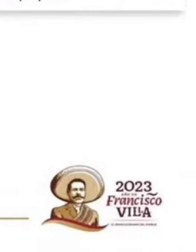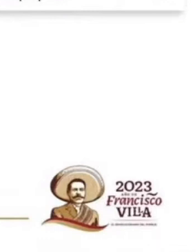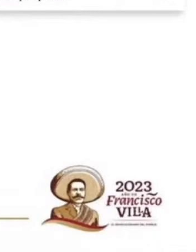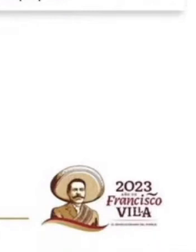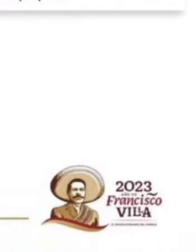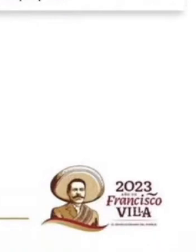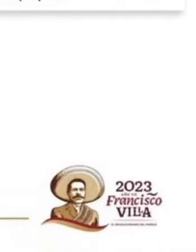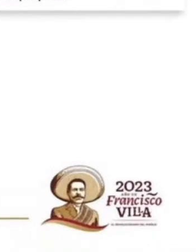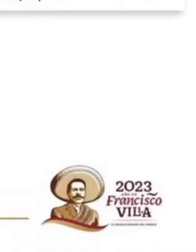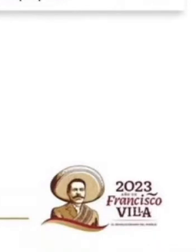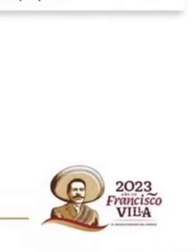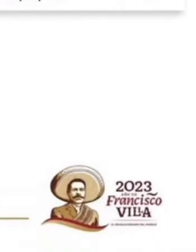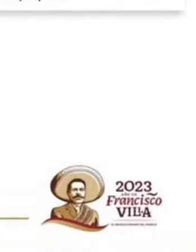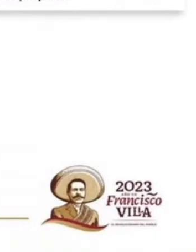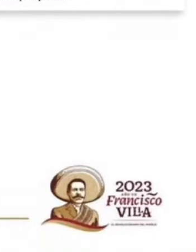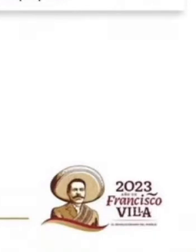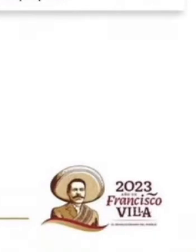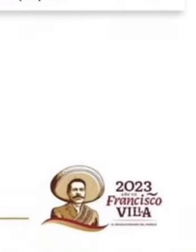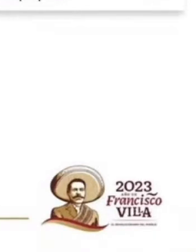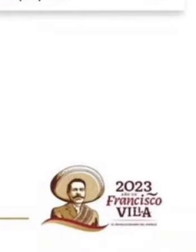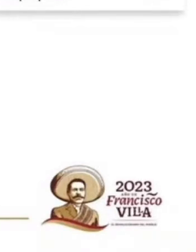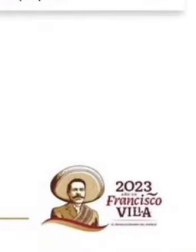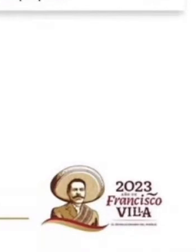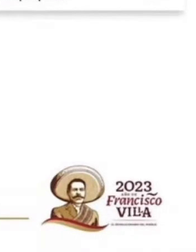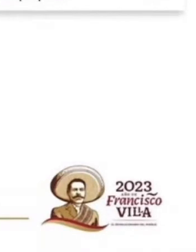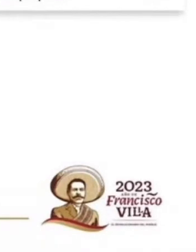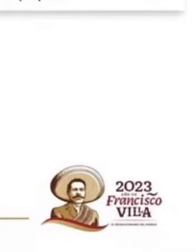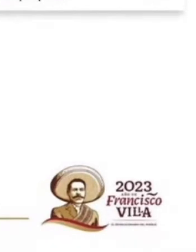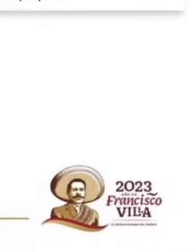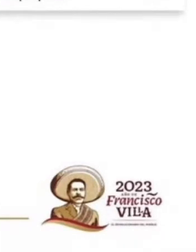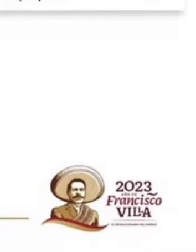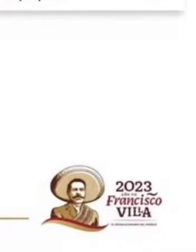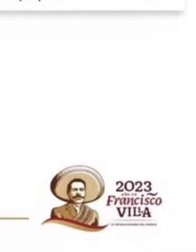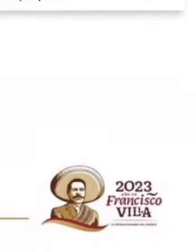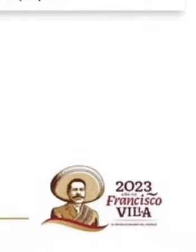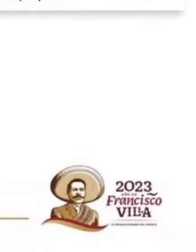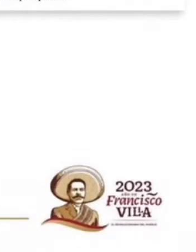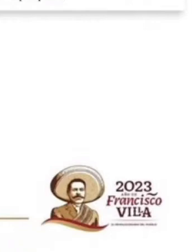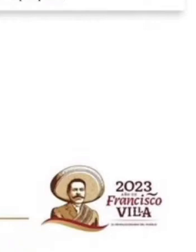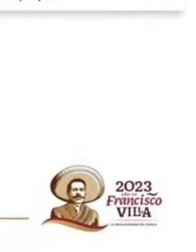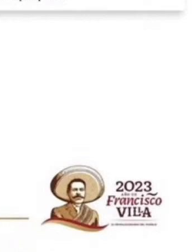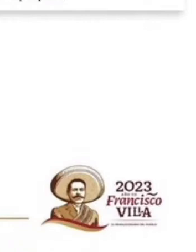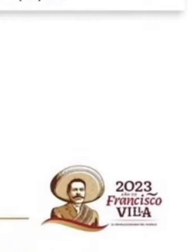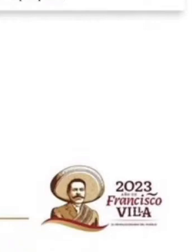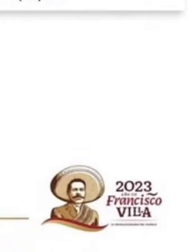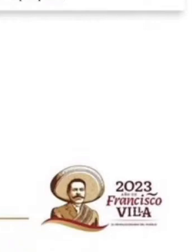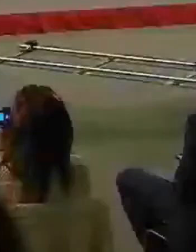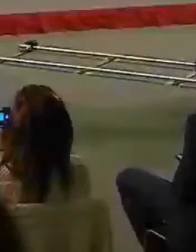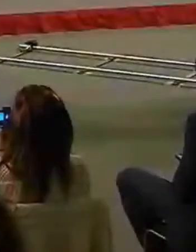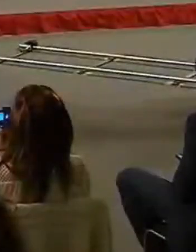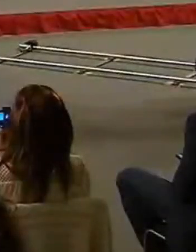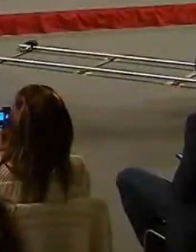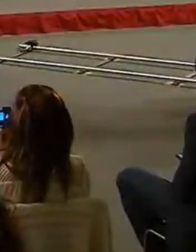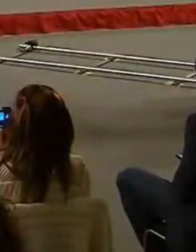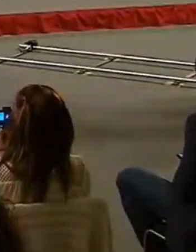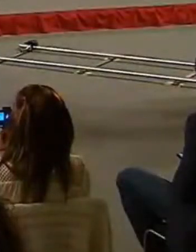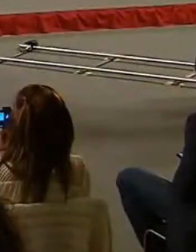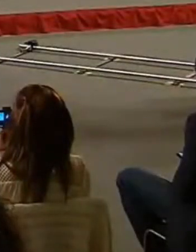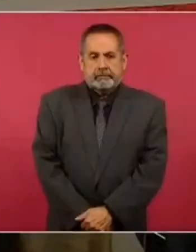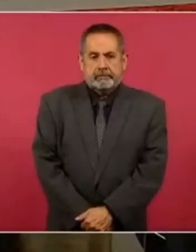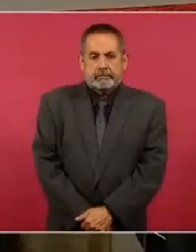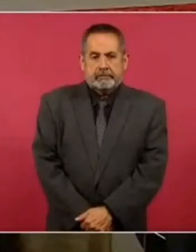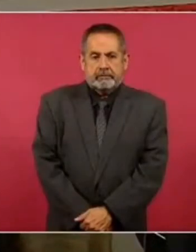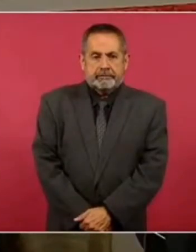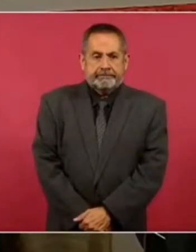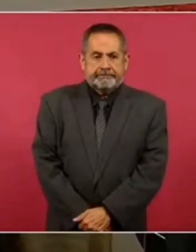de equipo como de conservación. El abasto también es un elemento fundamental, que en Nayarit ya se reporta un 99%